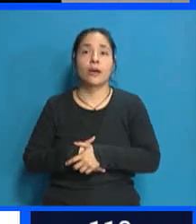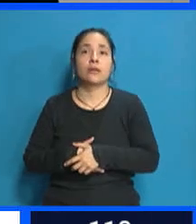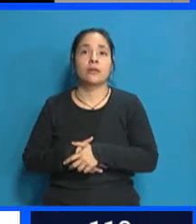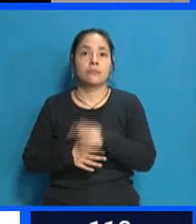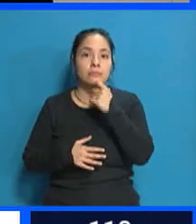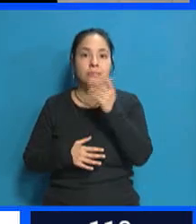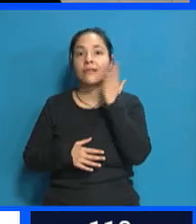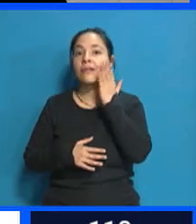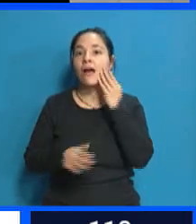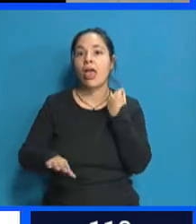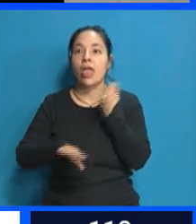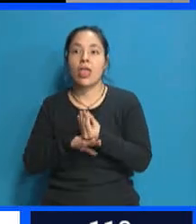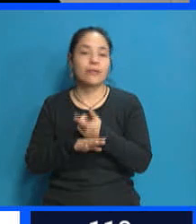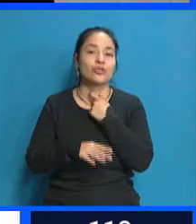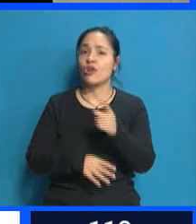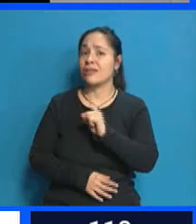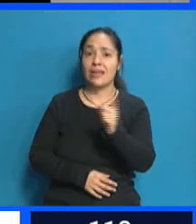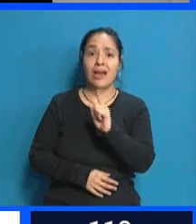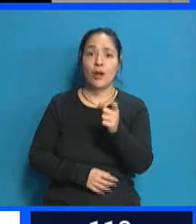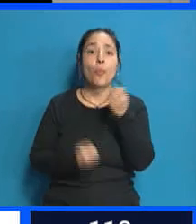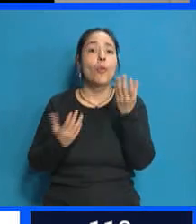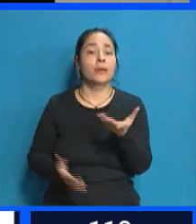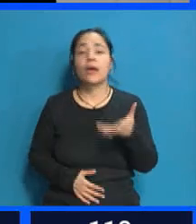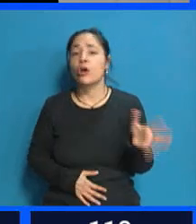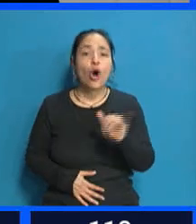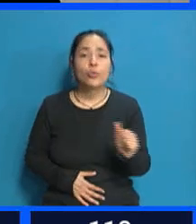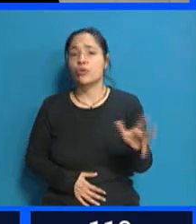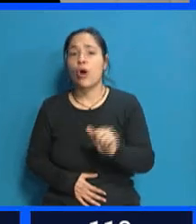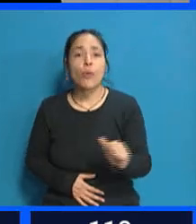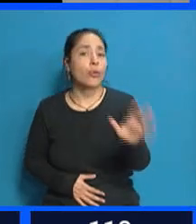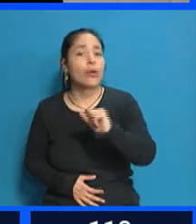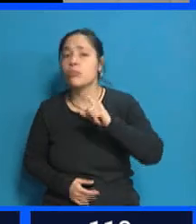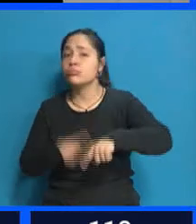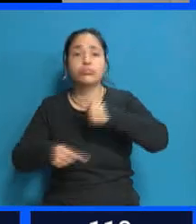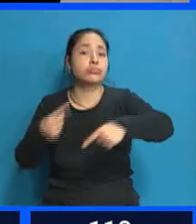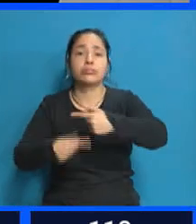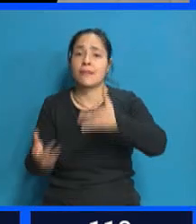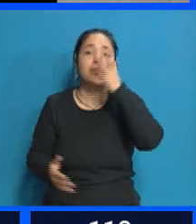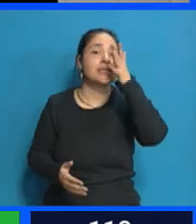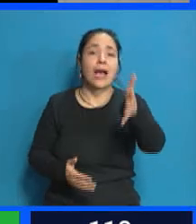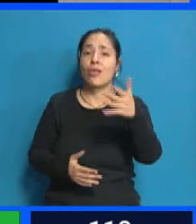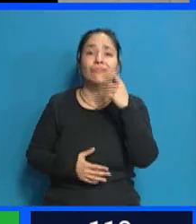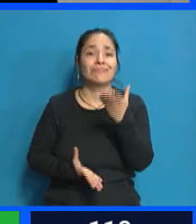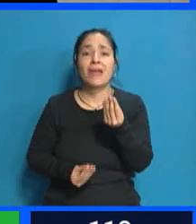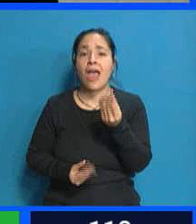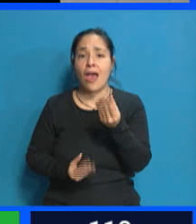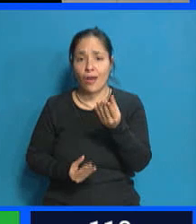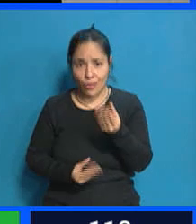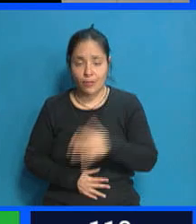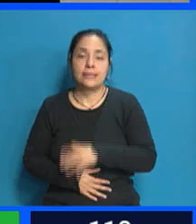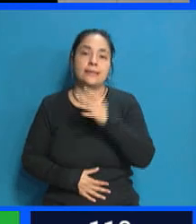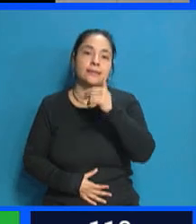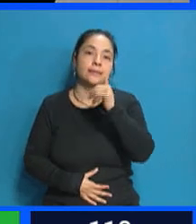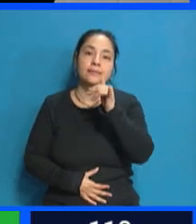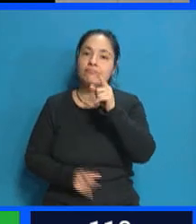exponerse incluso porque los robos son constantes, ¿da? Claro, Sol, sí, son varios los relatos, ¿no? No solamente